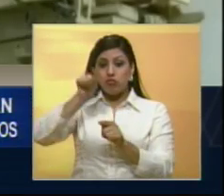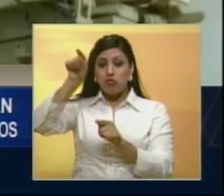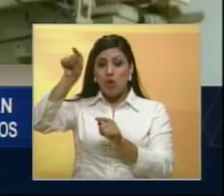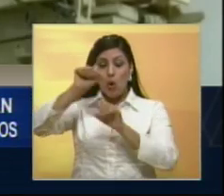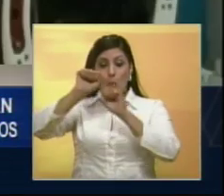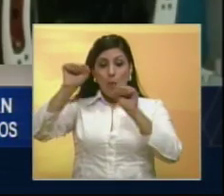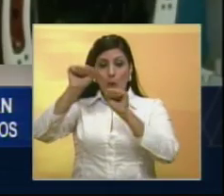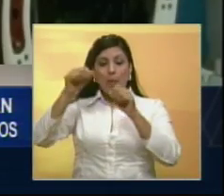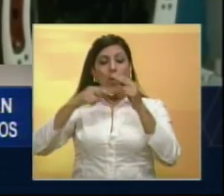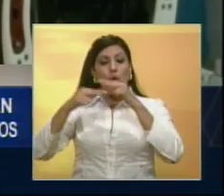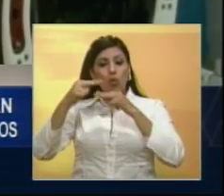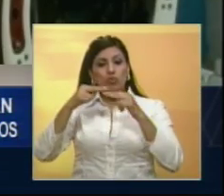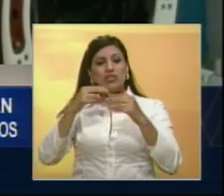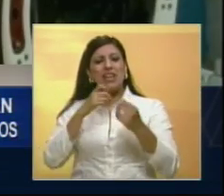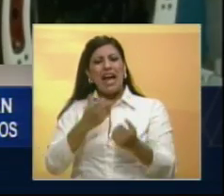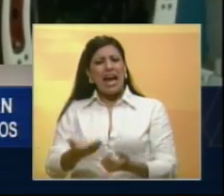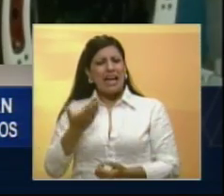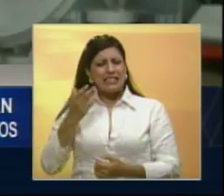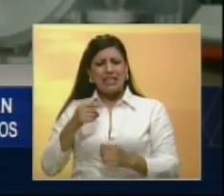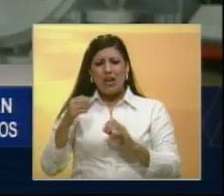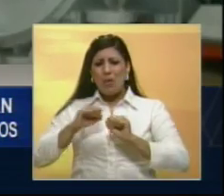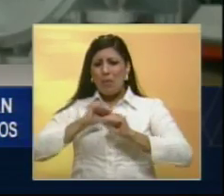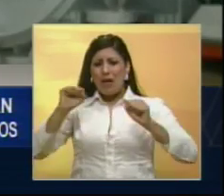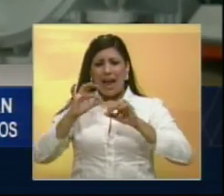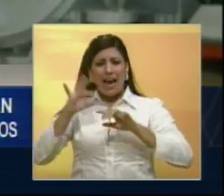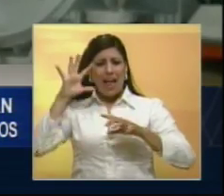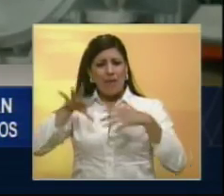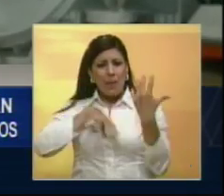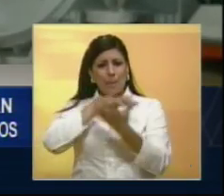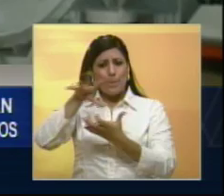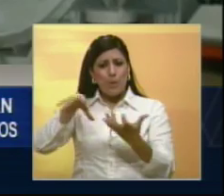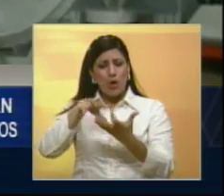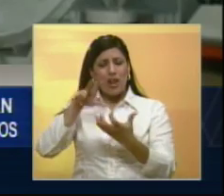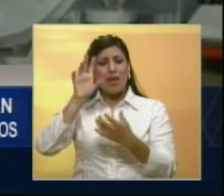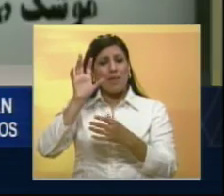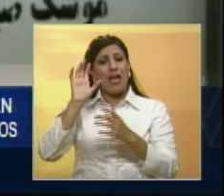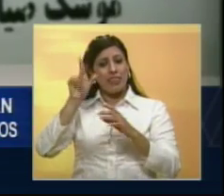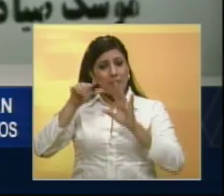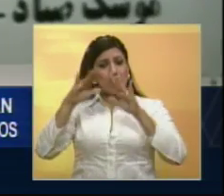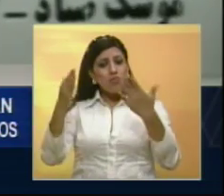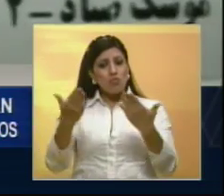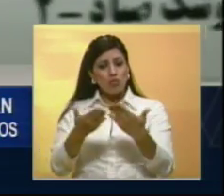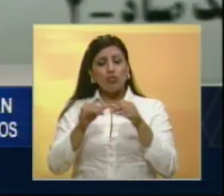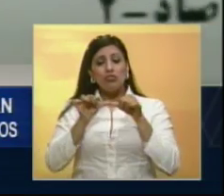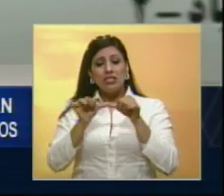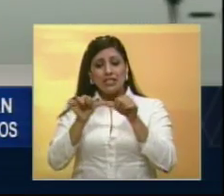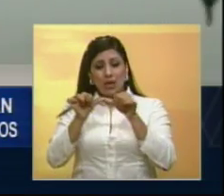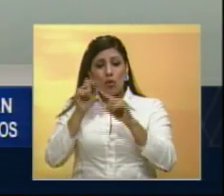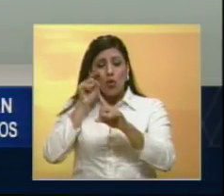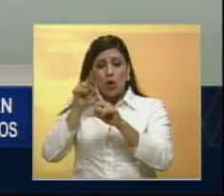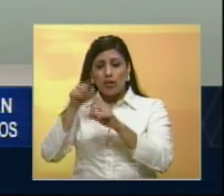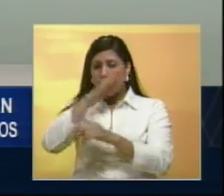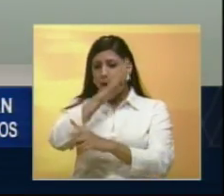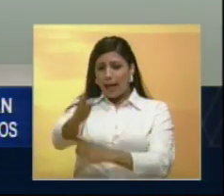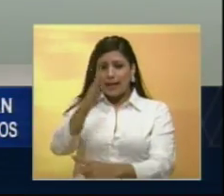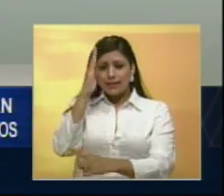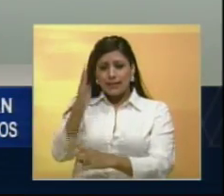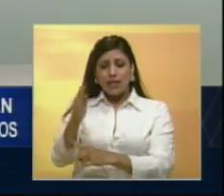iraní constituye una importante amenaza para la estabilidad regional y mundial, por lo que continuará siendo objeto de